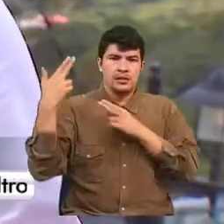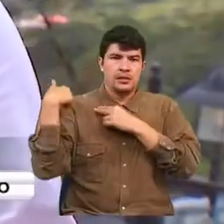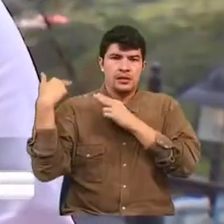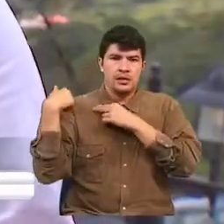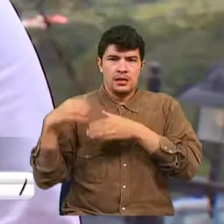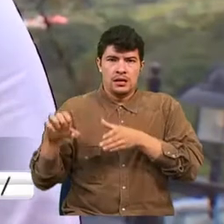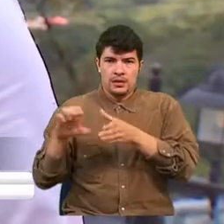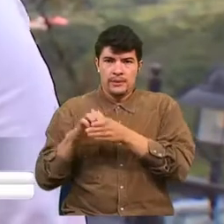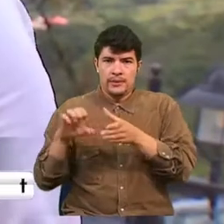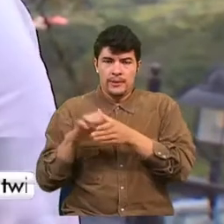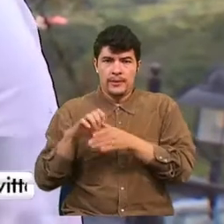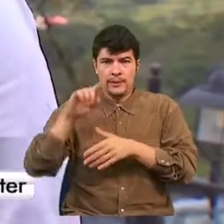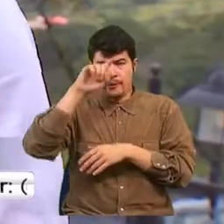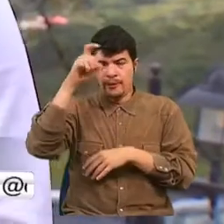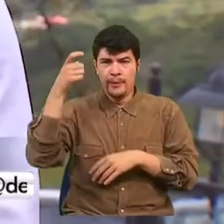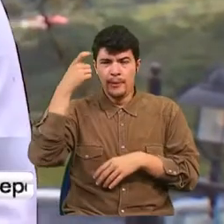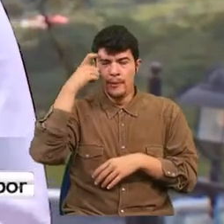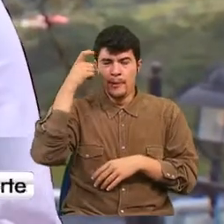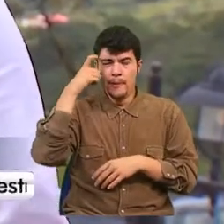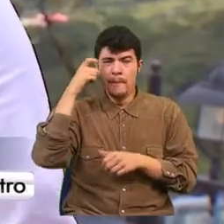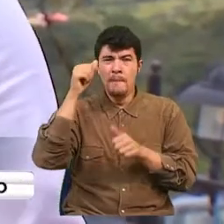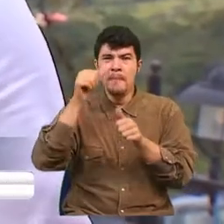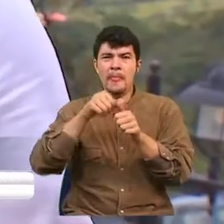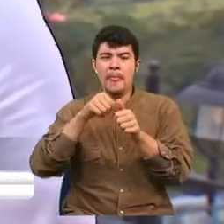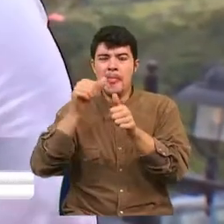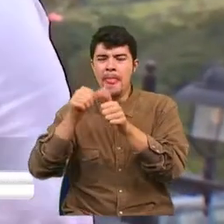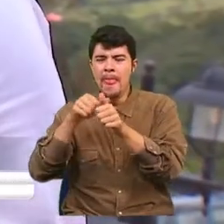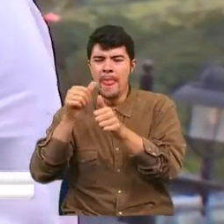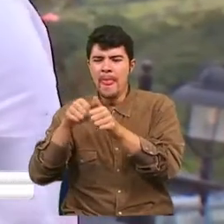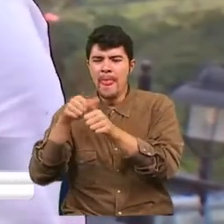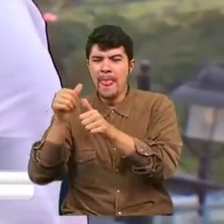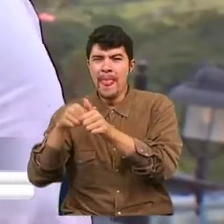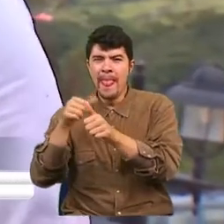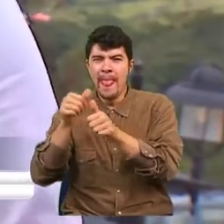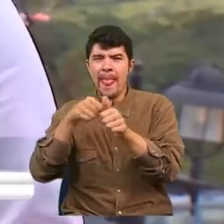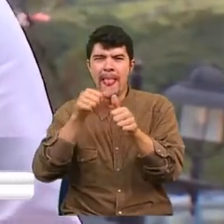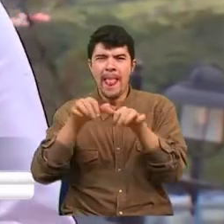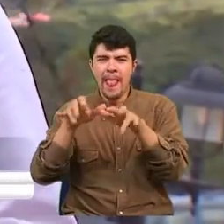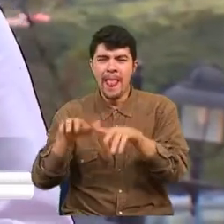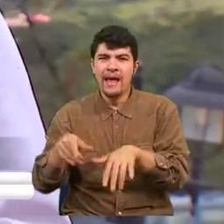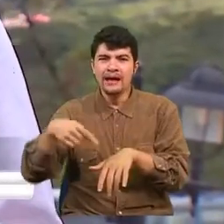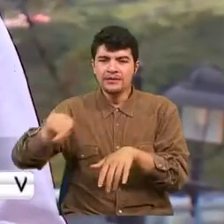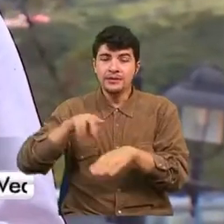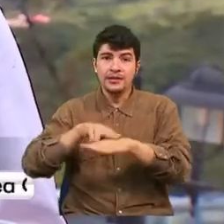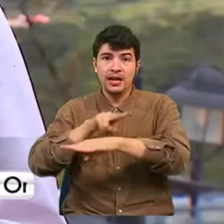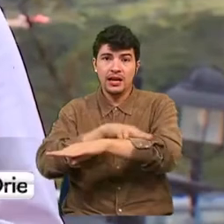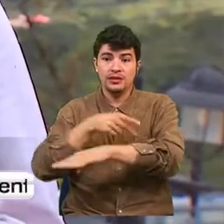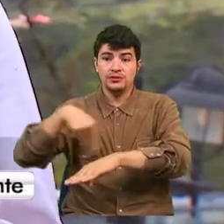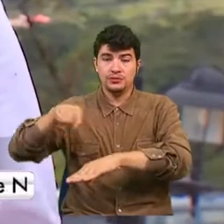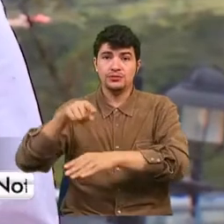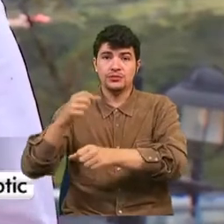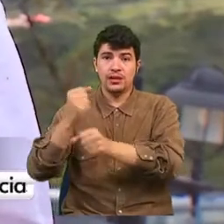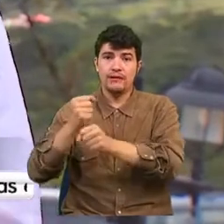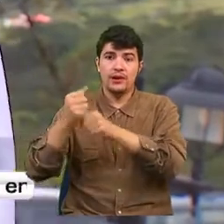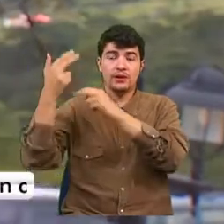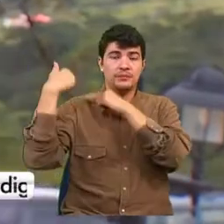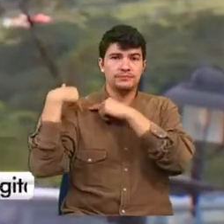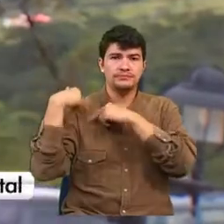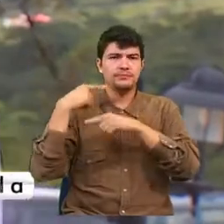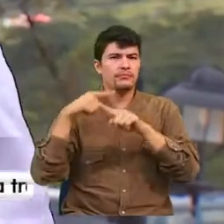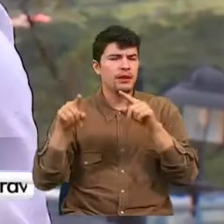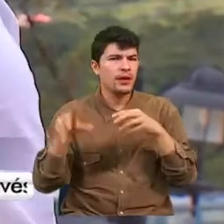nuestro equipo de gobierno. Cada una de las distintas carteras tienen delegadas sus funciones, pero además es